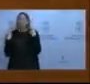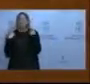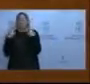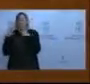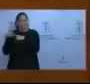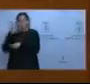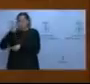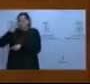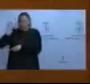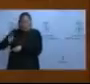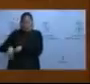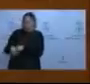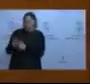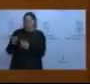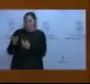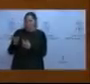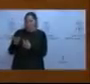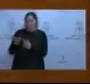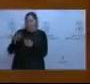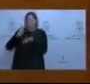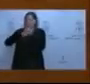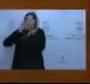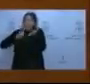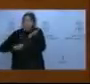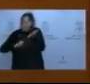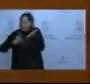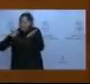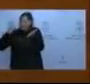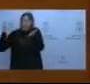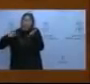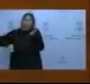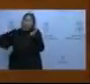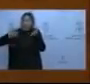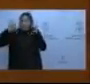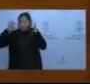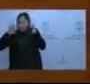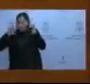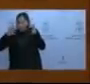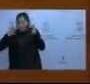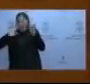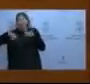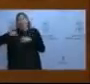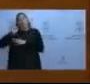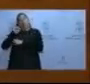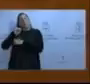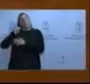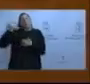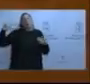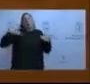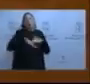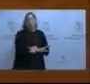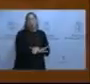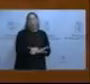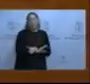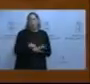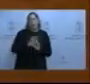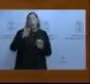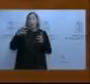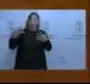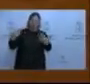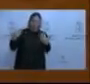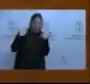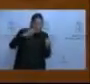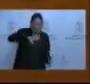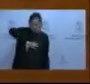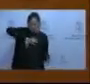que el destino final de los informes sea guardarlos en un cajón o no aplicar lo que se nos aconseja. Y el